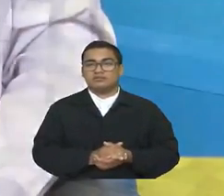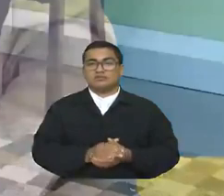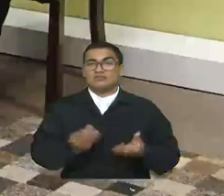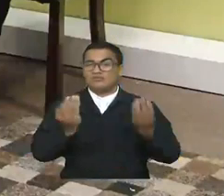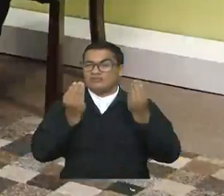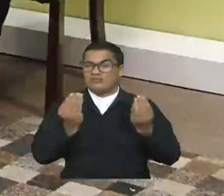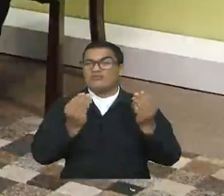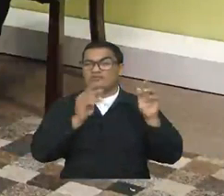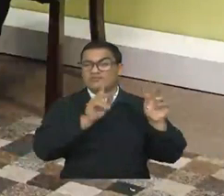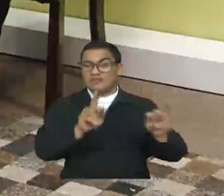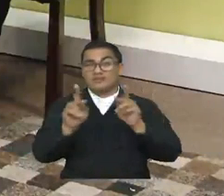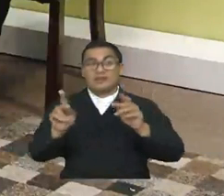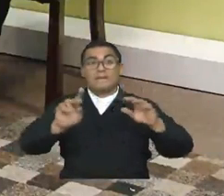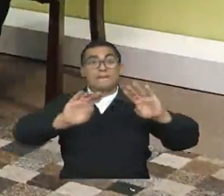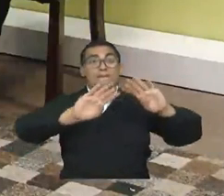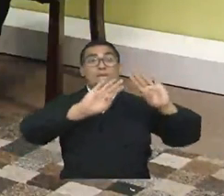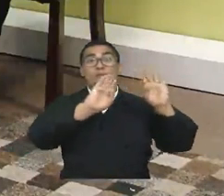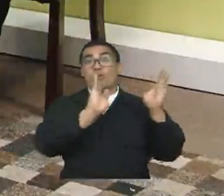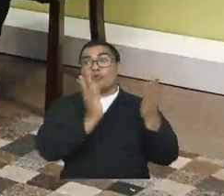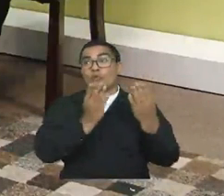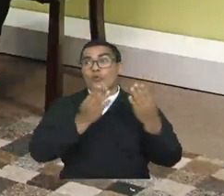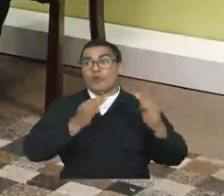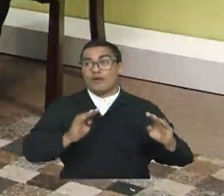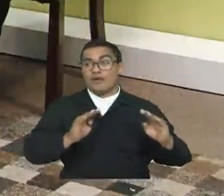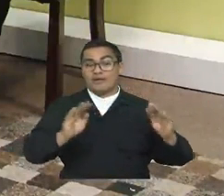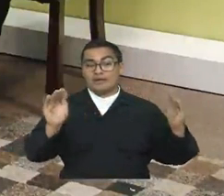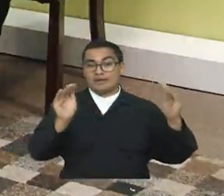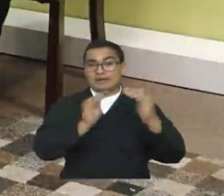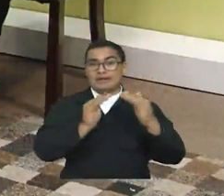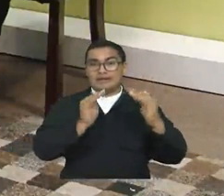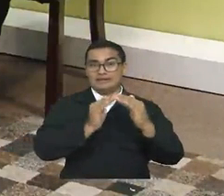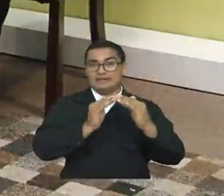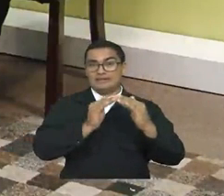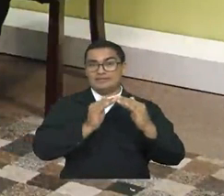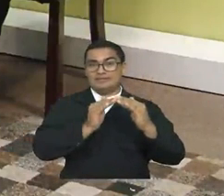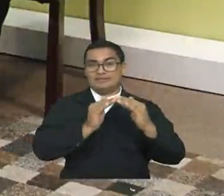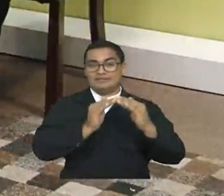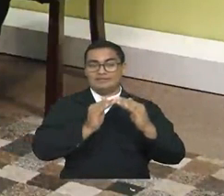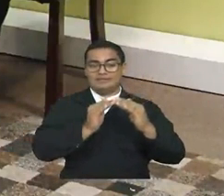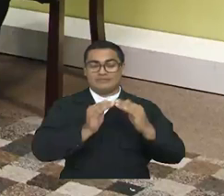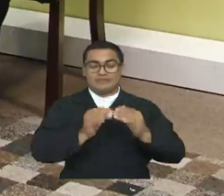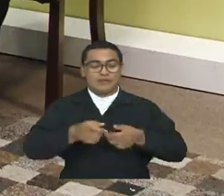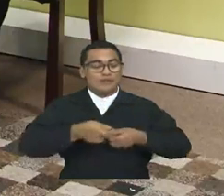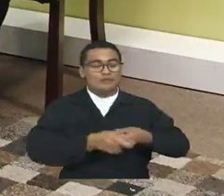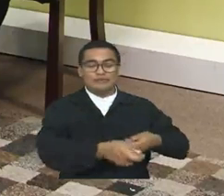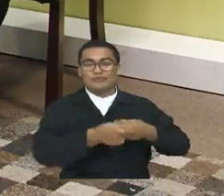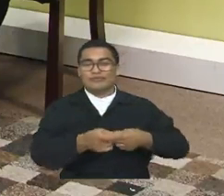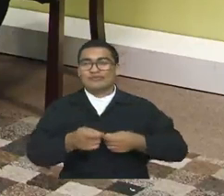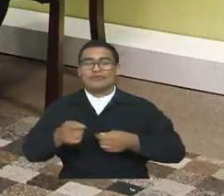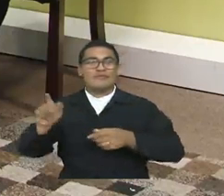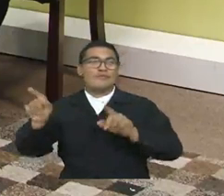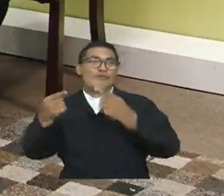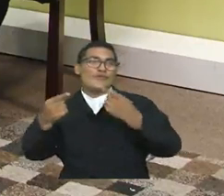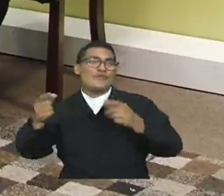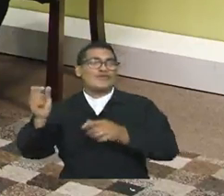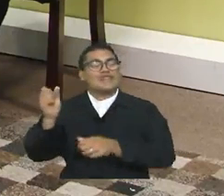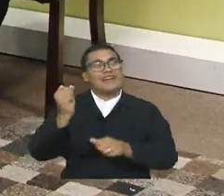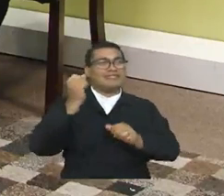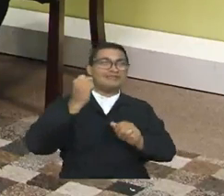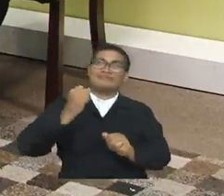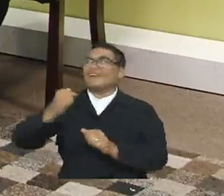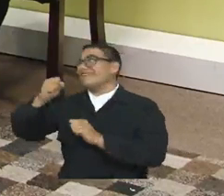perdón, que hacen ejercicio bailando con el lampazo. Porque crees que se volvió muy